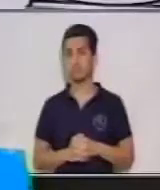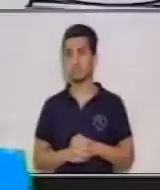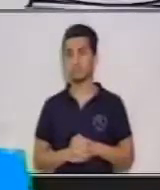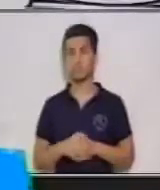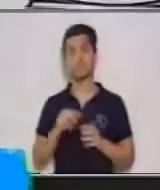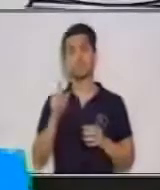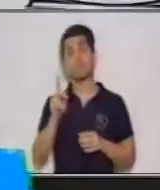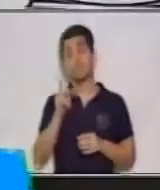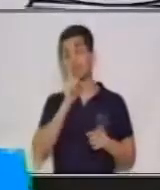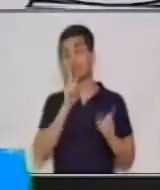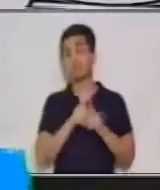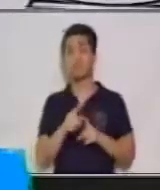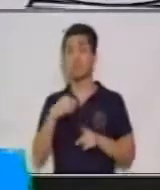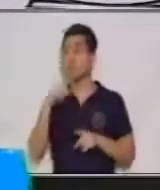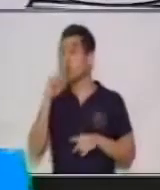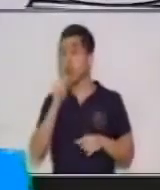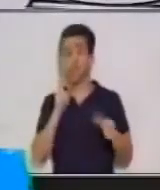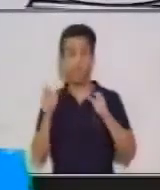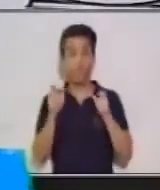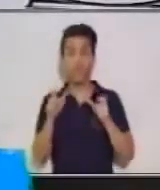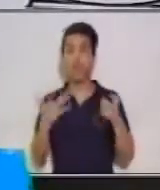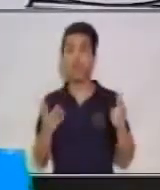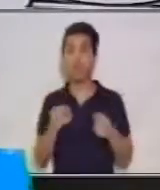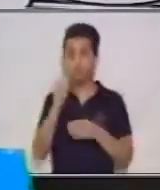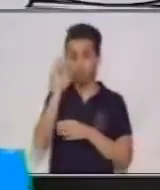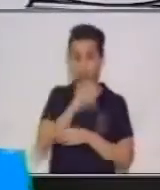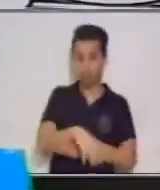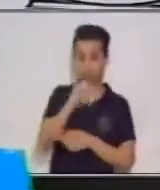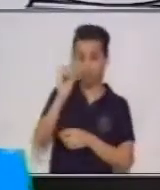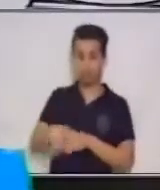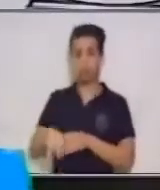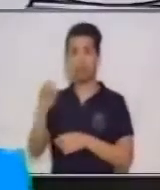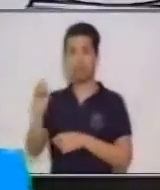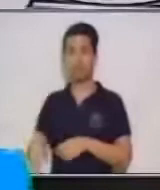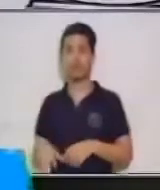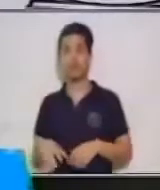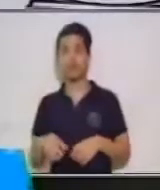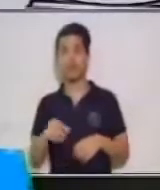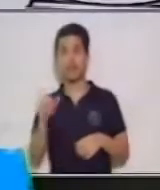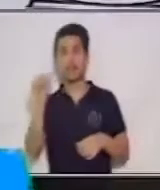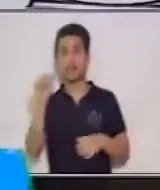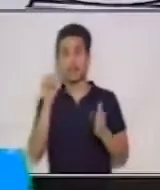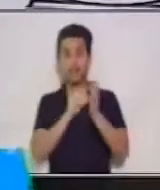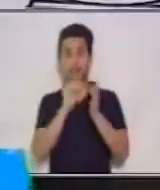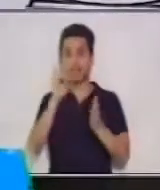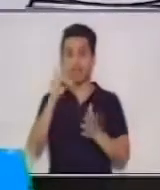Y que no tenemos manejo de desechos químicos. Entonces esa va a ser nuestra última causa.